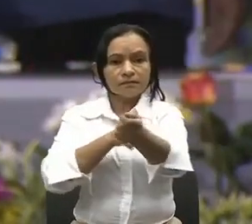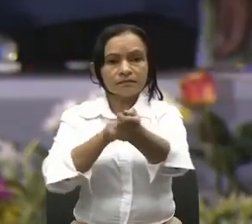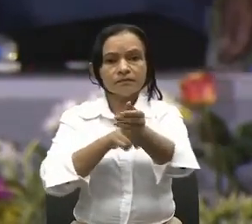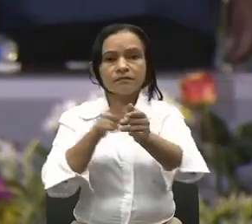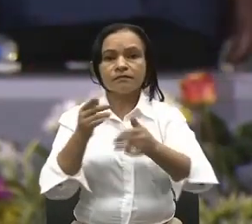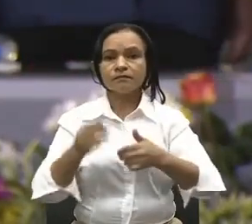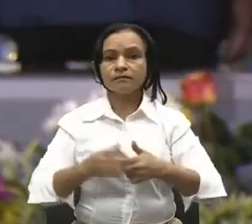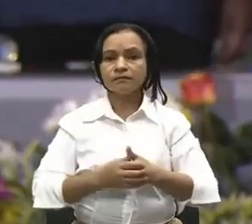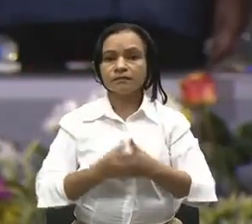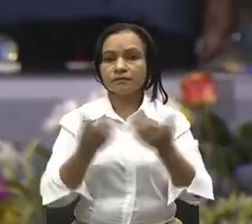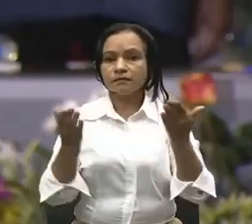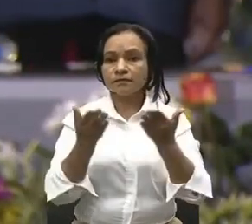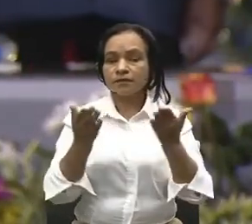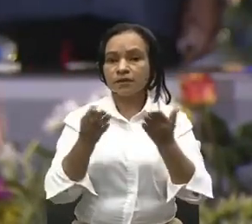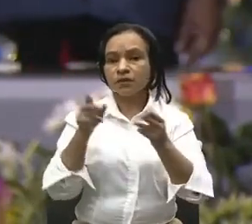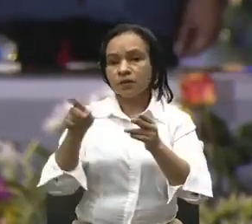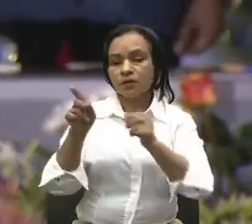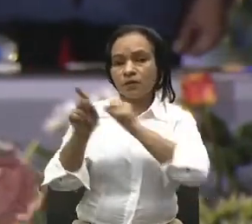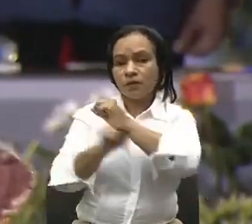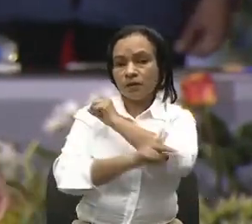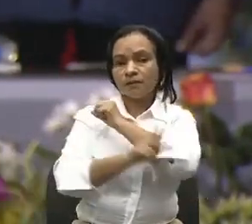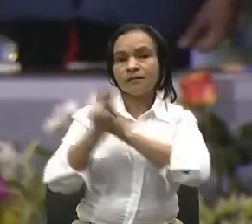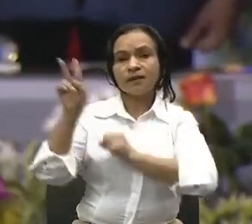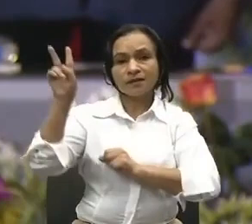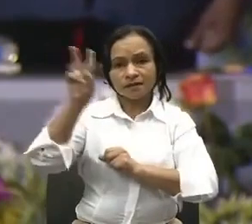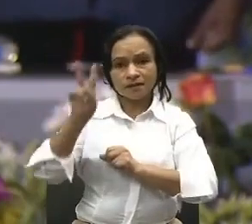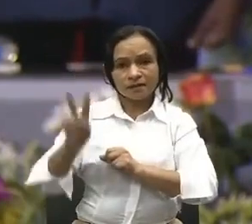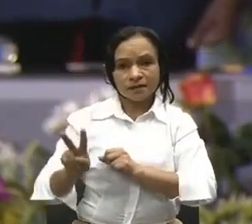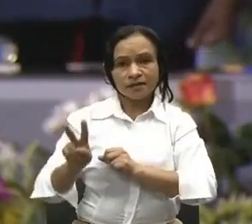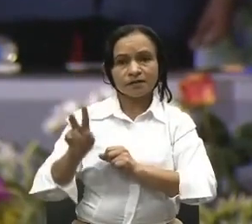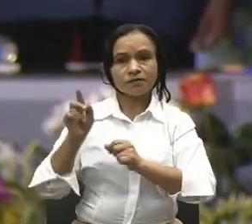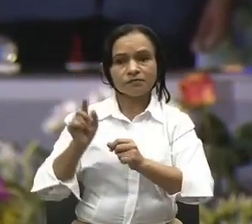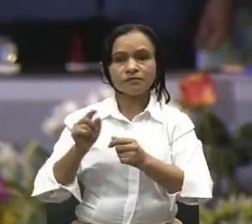como la República Bolivariana de Venezuela,